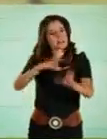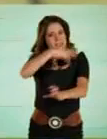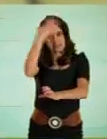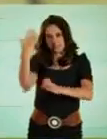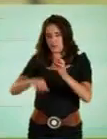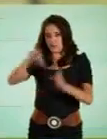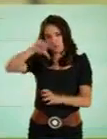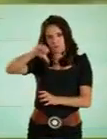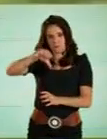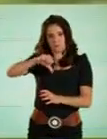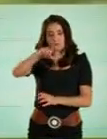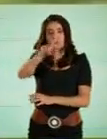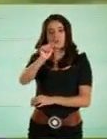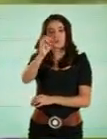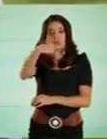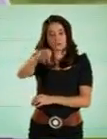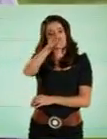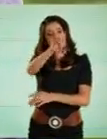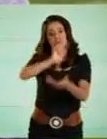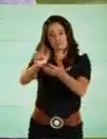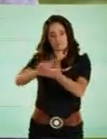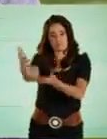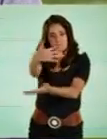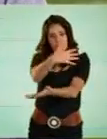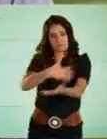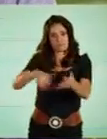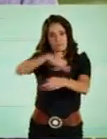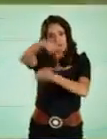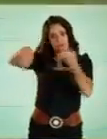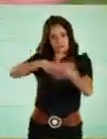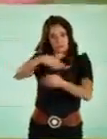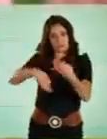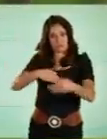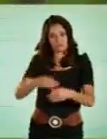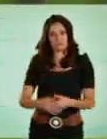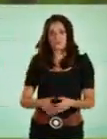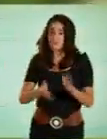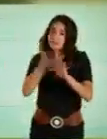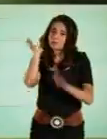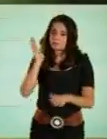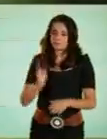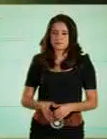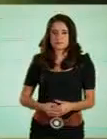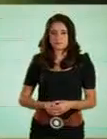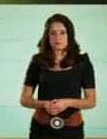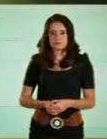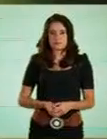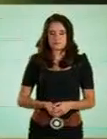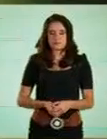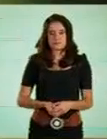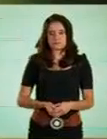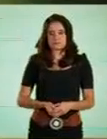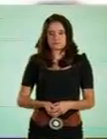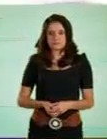Es todo por hoy, muchachos. Toño, te quedas a recoger todo el equipo. Vámonos.